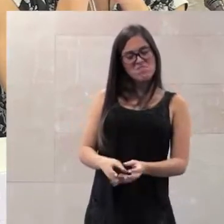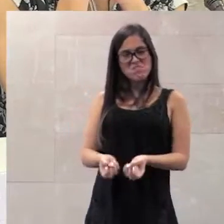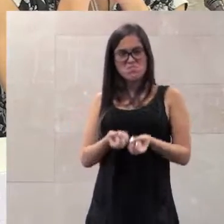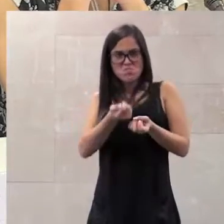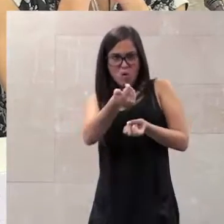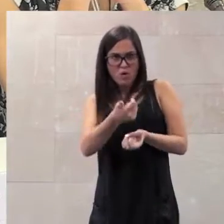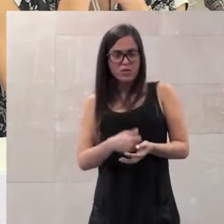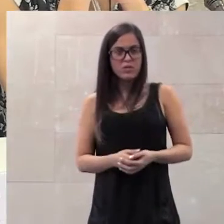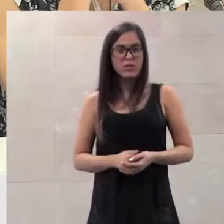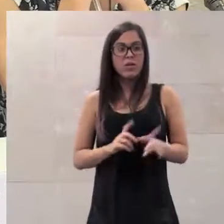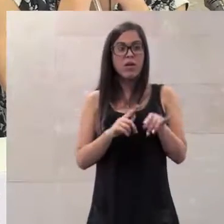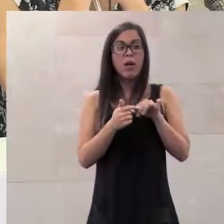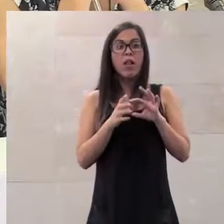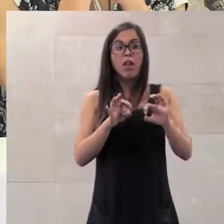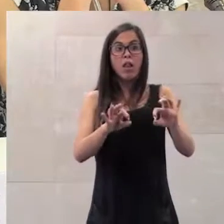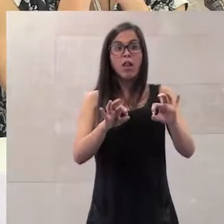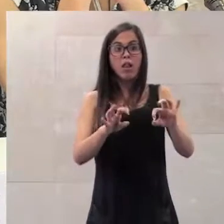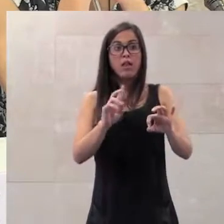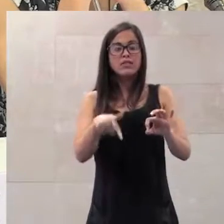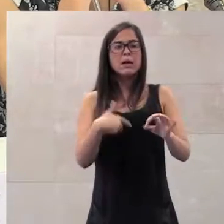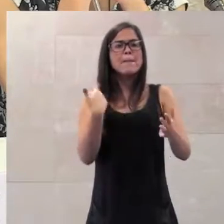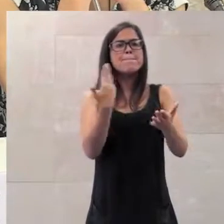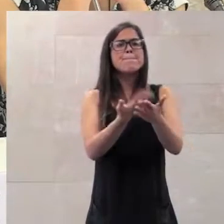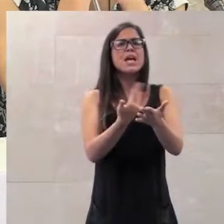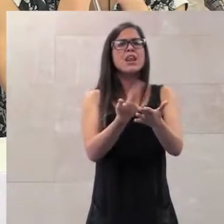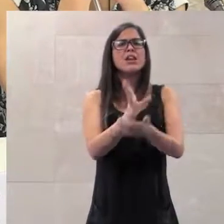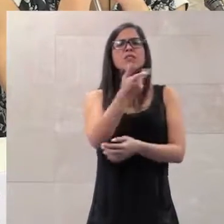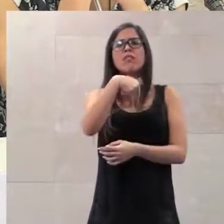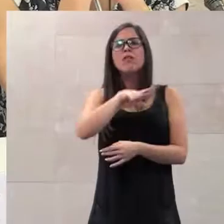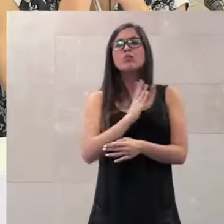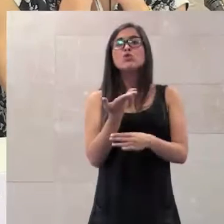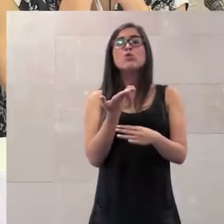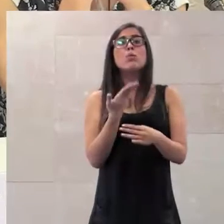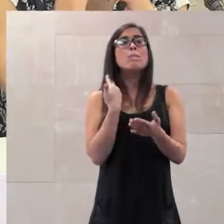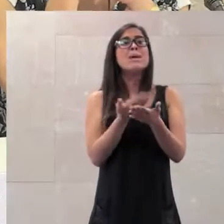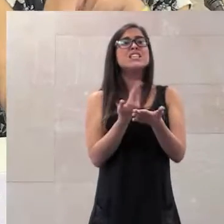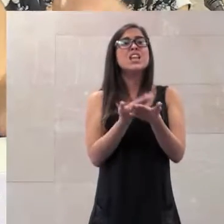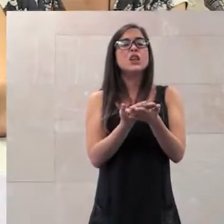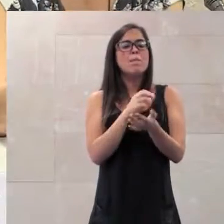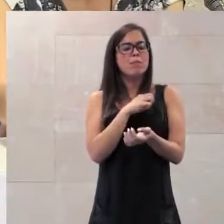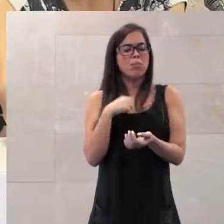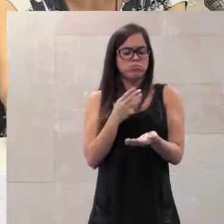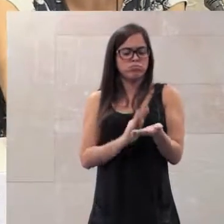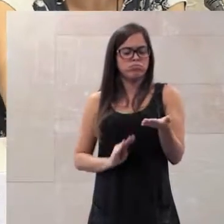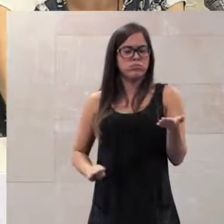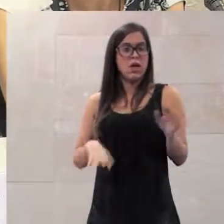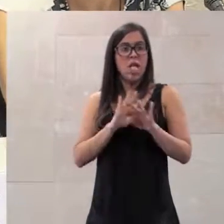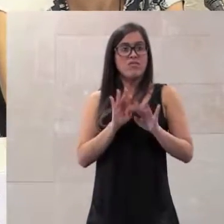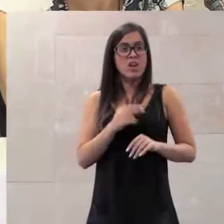todo, que pidáis, que hagáis vuestras propias peticiones, porque, bueno, el